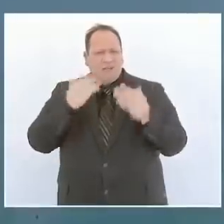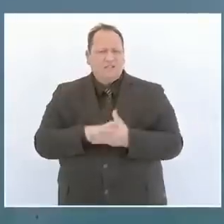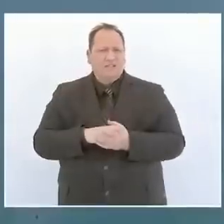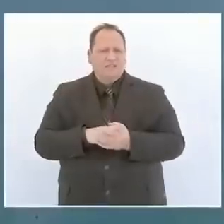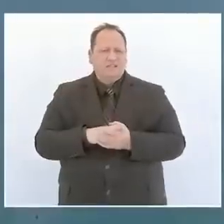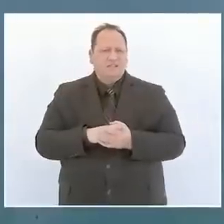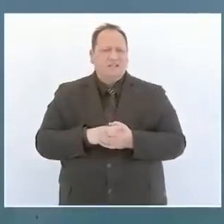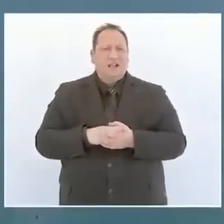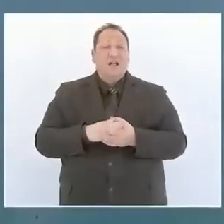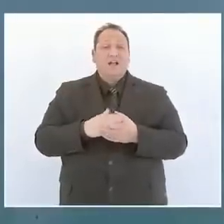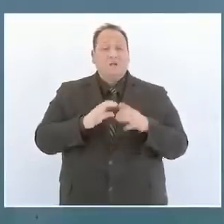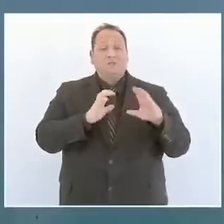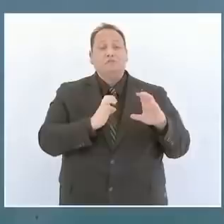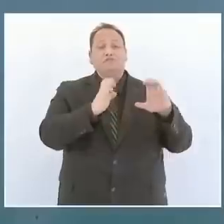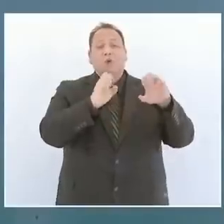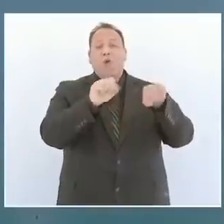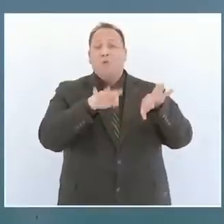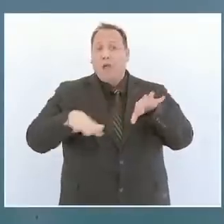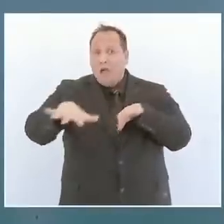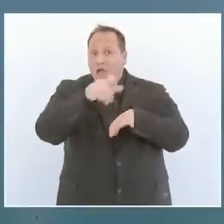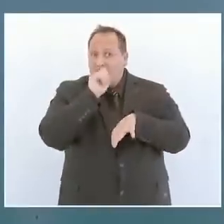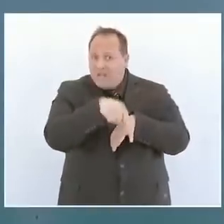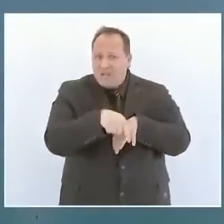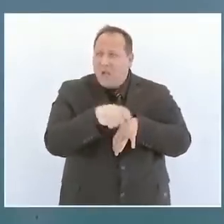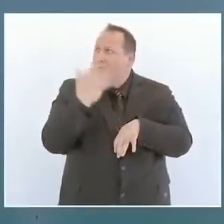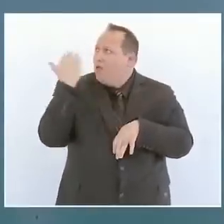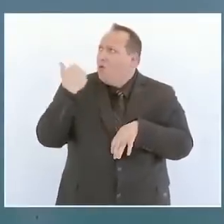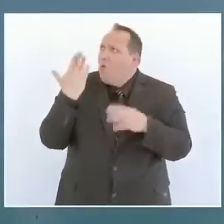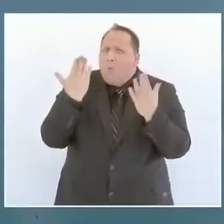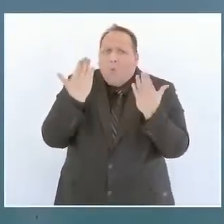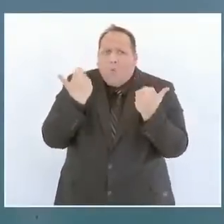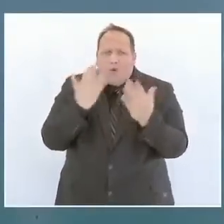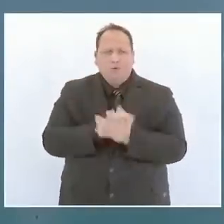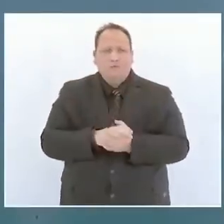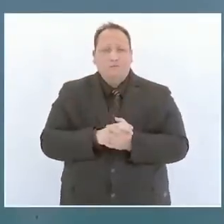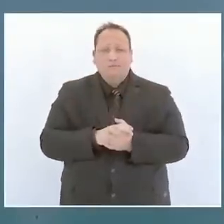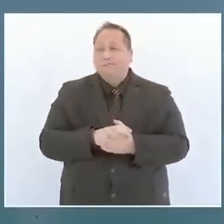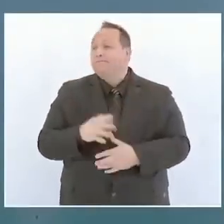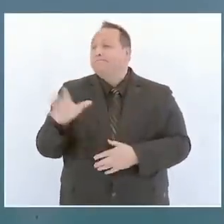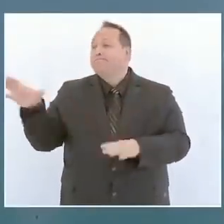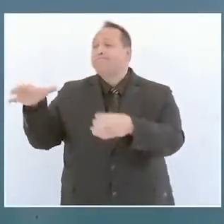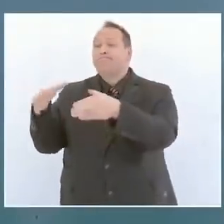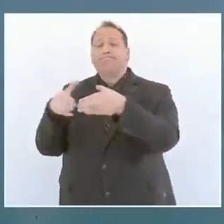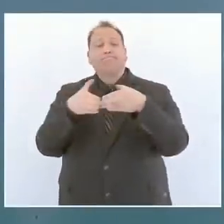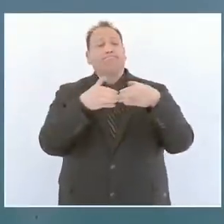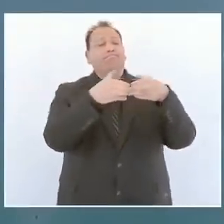no tenían cuarteles como estos. Los mandaban